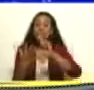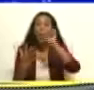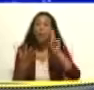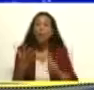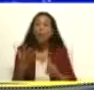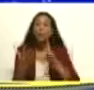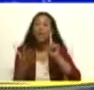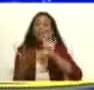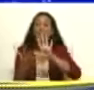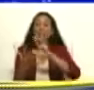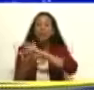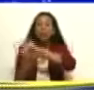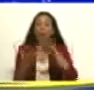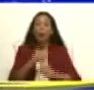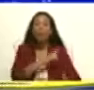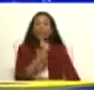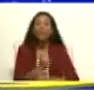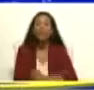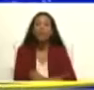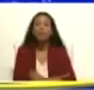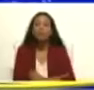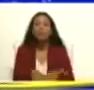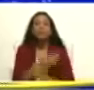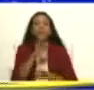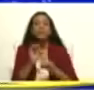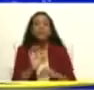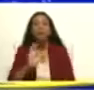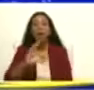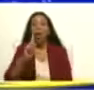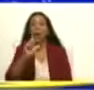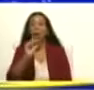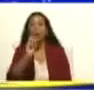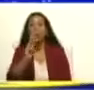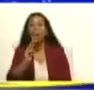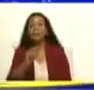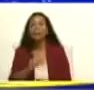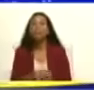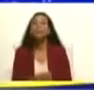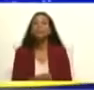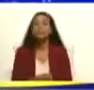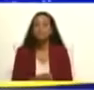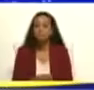fuerzas. Estamos hablando, los CLAP.